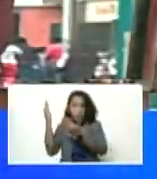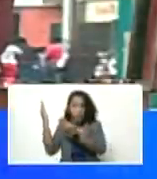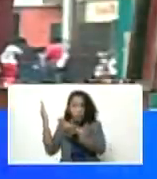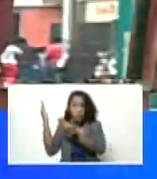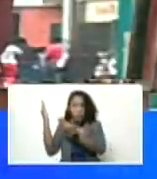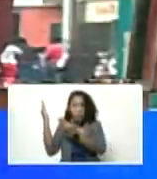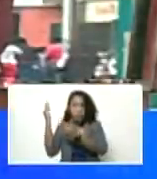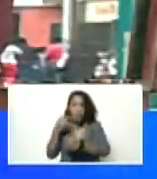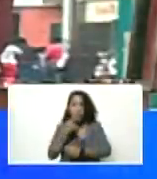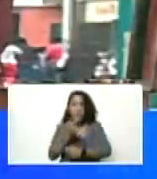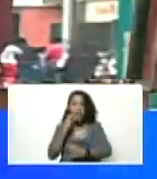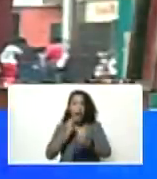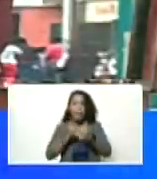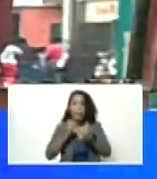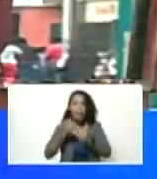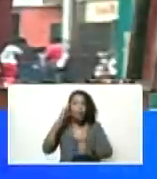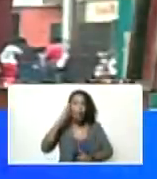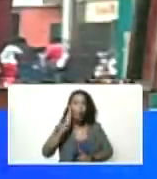Bolívar.